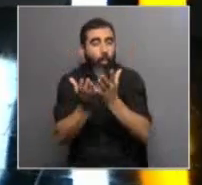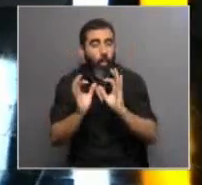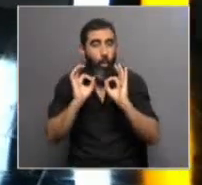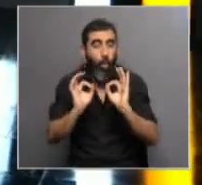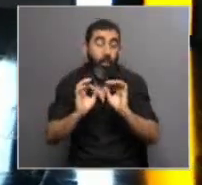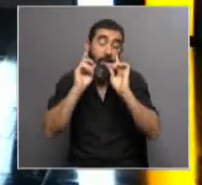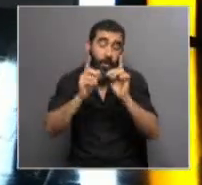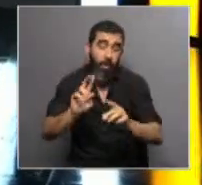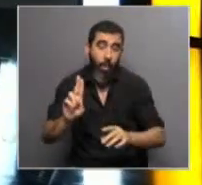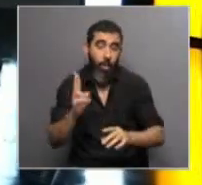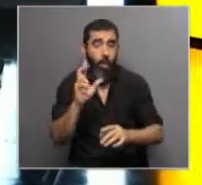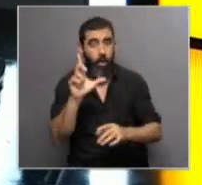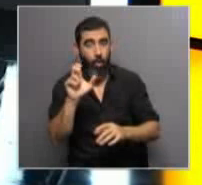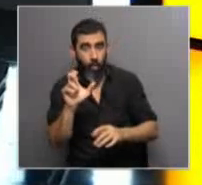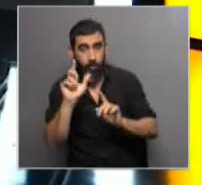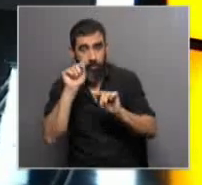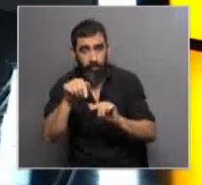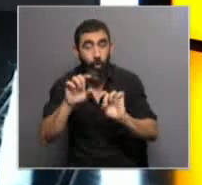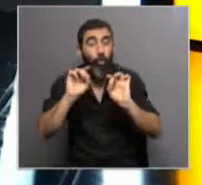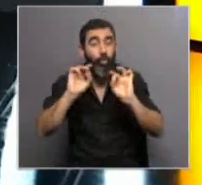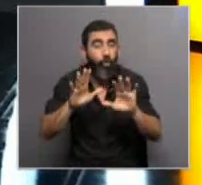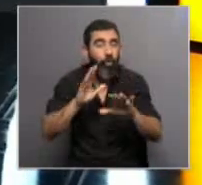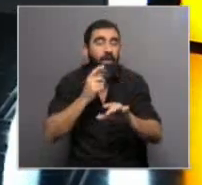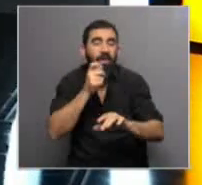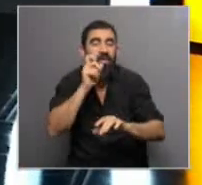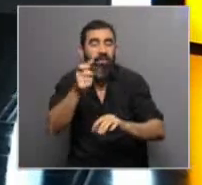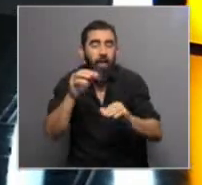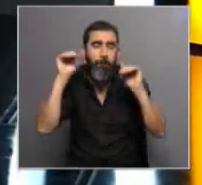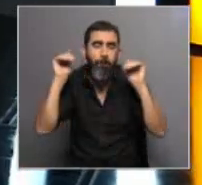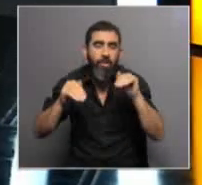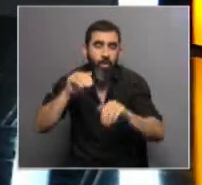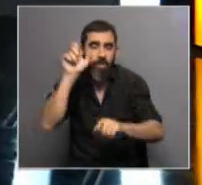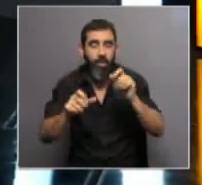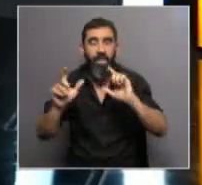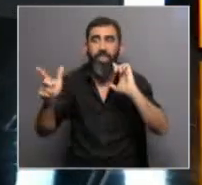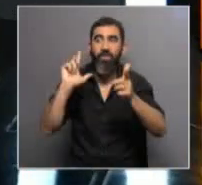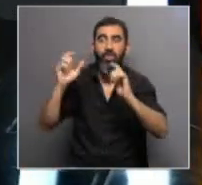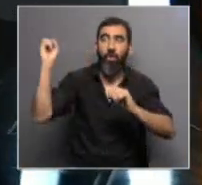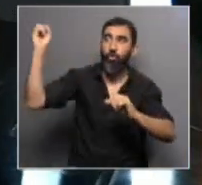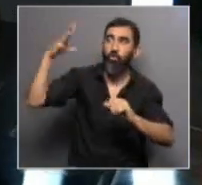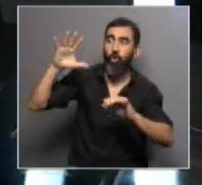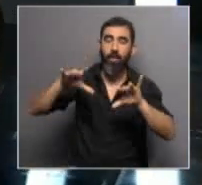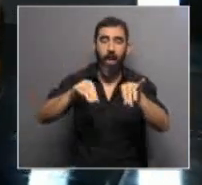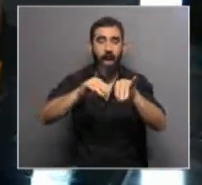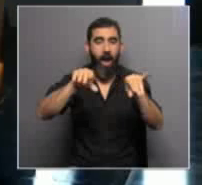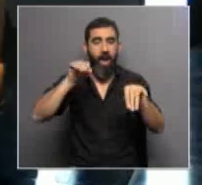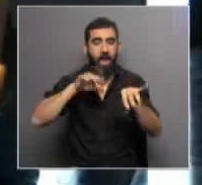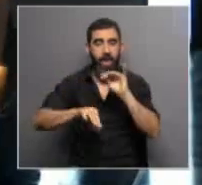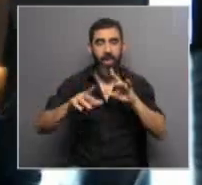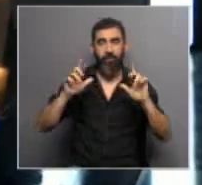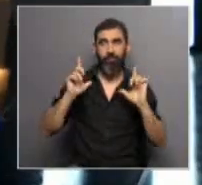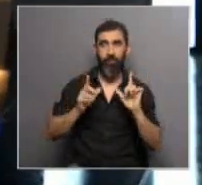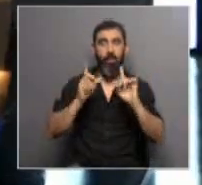también en nuestro país esto no sólo implica que millones de personas disfrutan del sol en la tibia arena sino que estamos